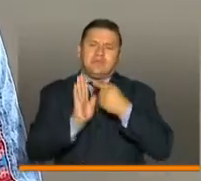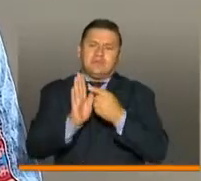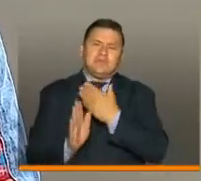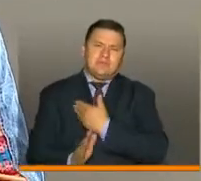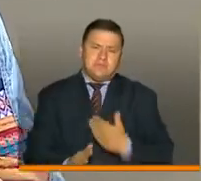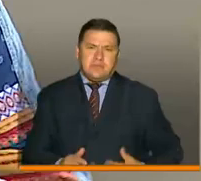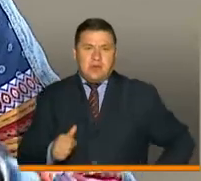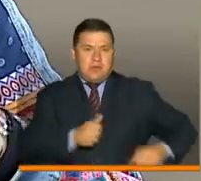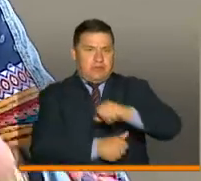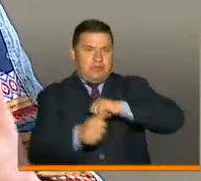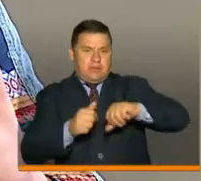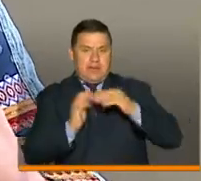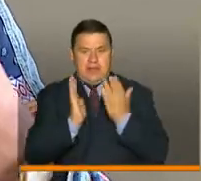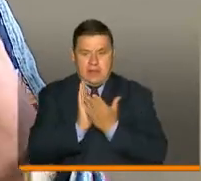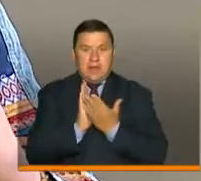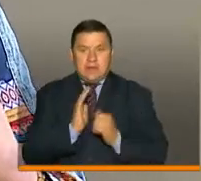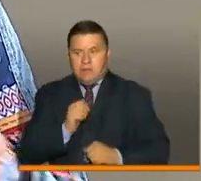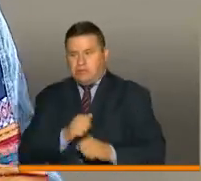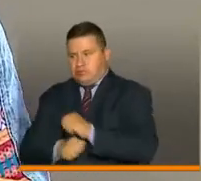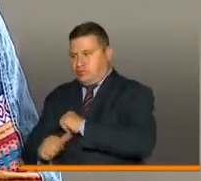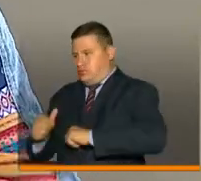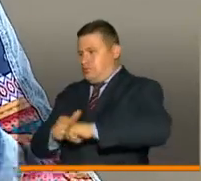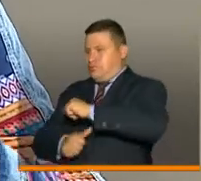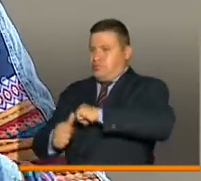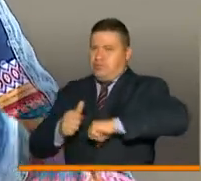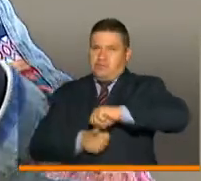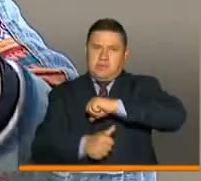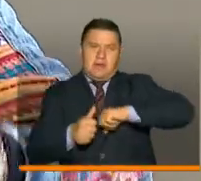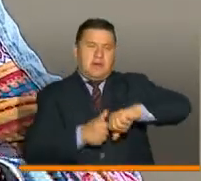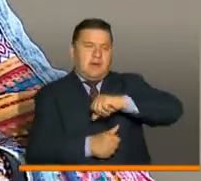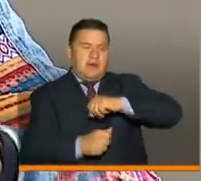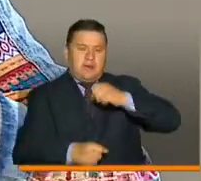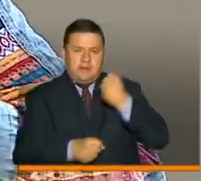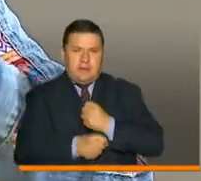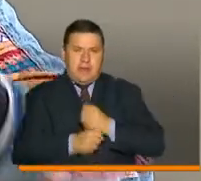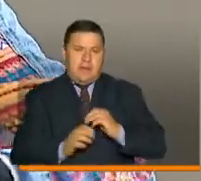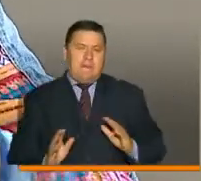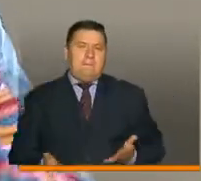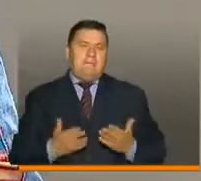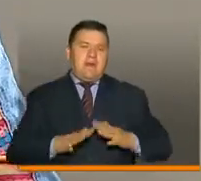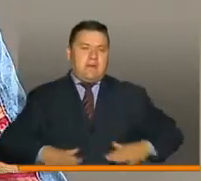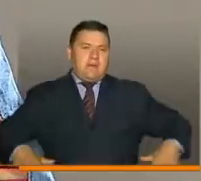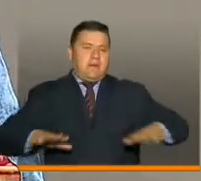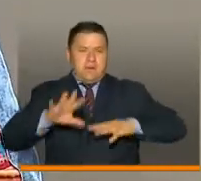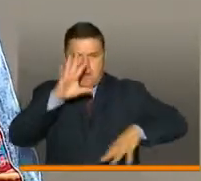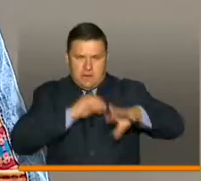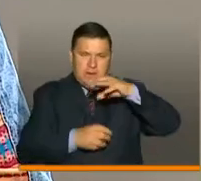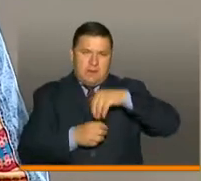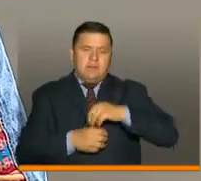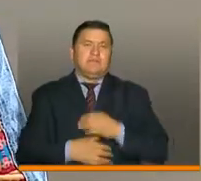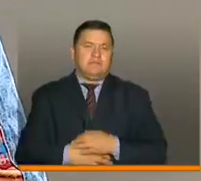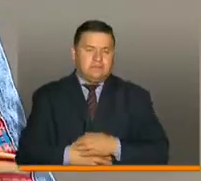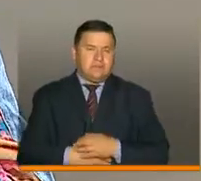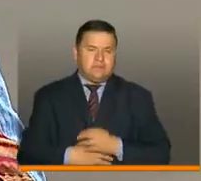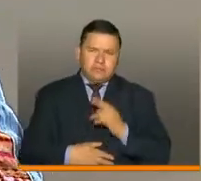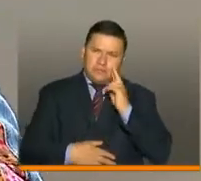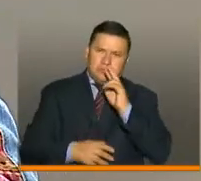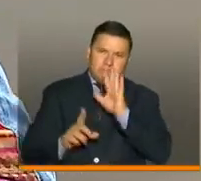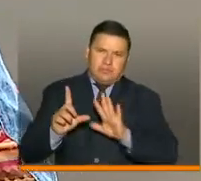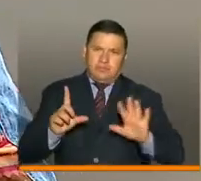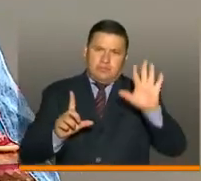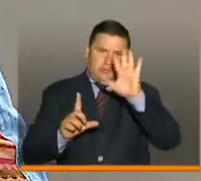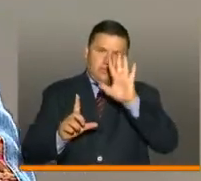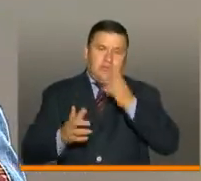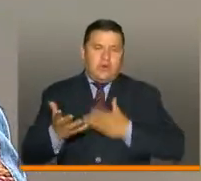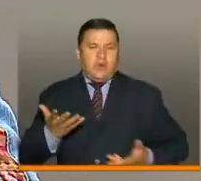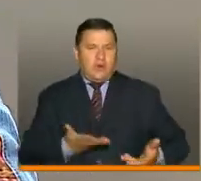hay reactivación, como la educación contribuye también generando empleos, mejorando los ambientes de aprendizaje. Vamos a ver un video que